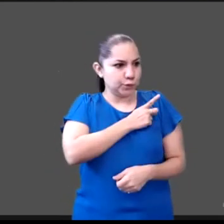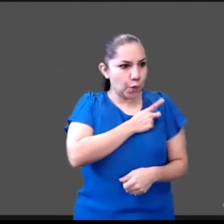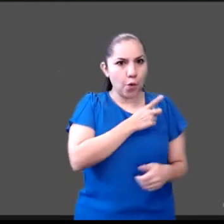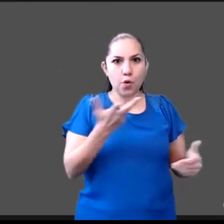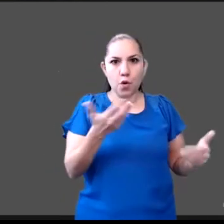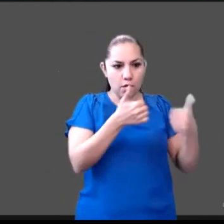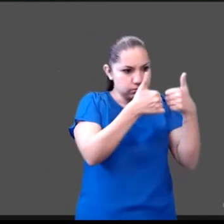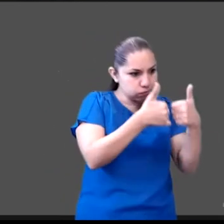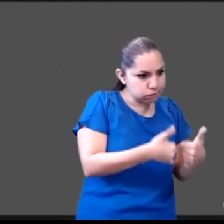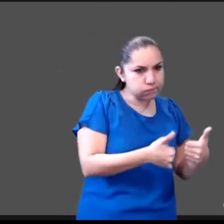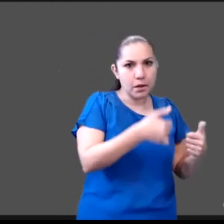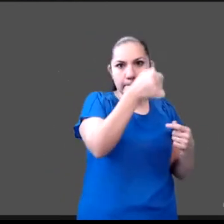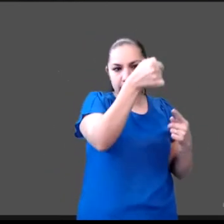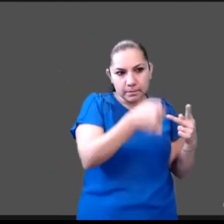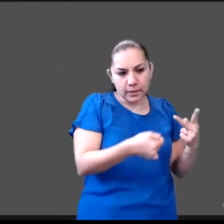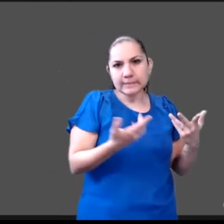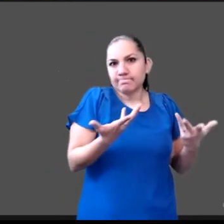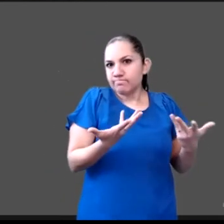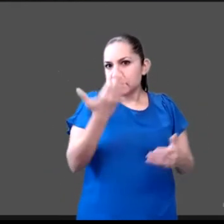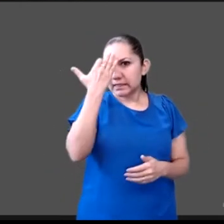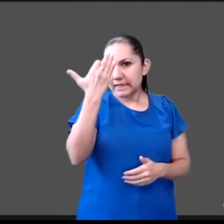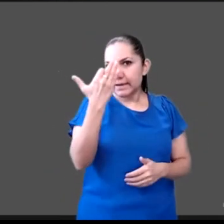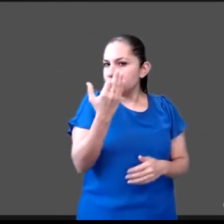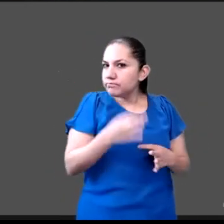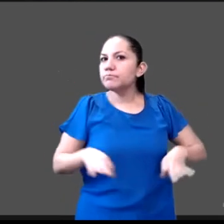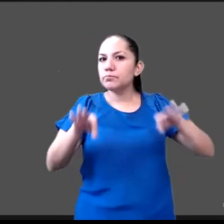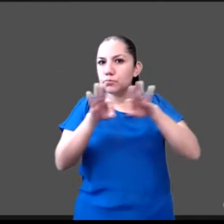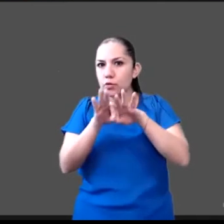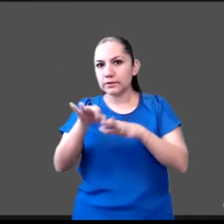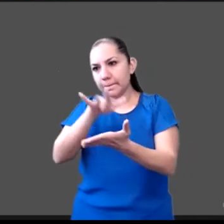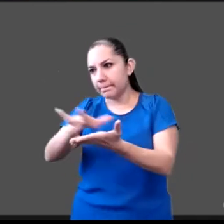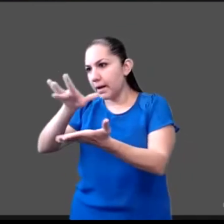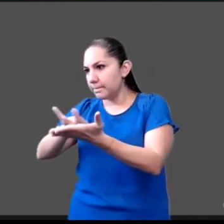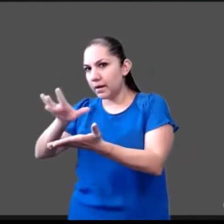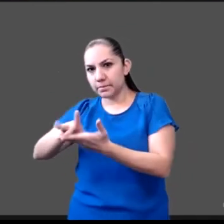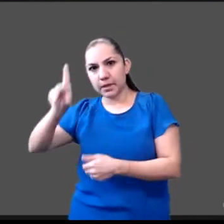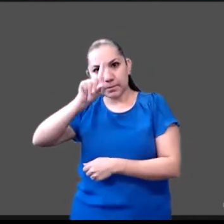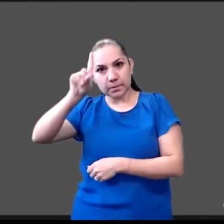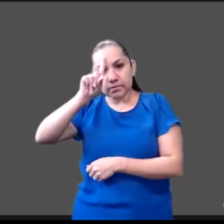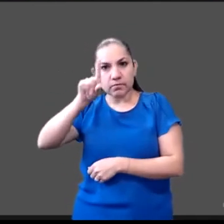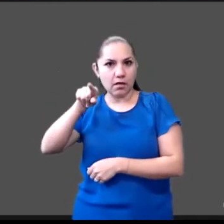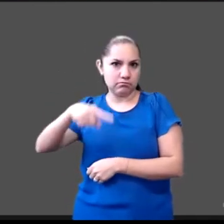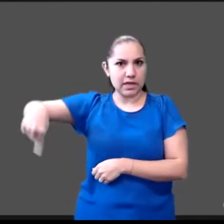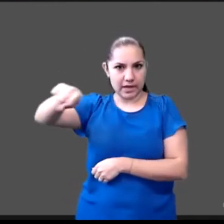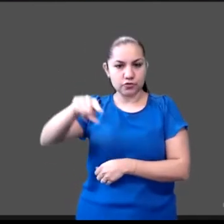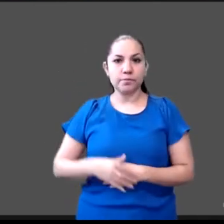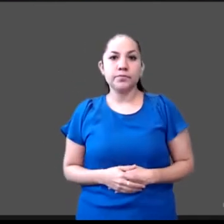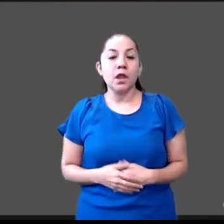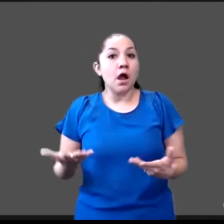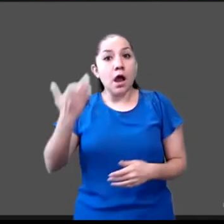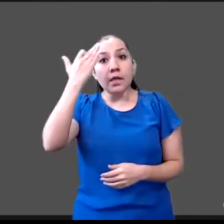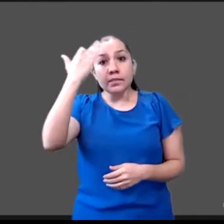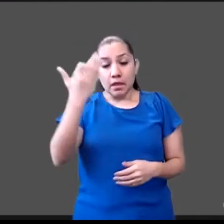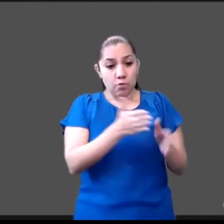los ciudadanos, a las personas, pues en el tránsito de estas vicisitudes que, como digo, creo que no son temporales, ¿no? O sea, hoy